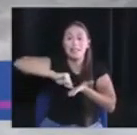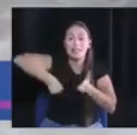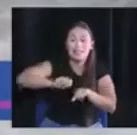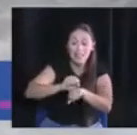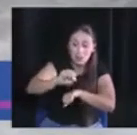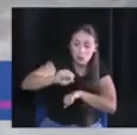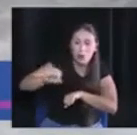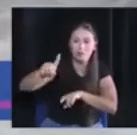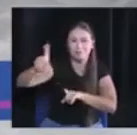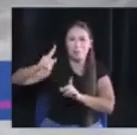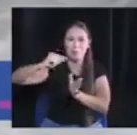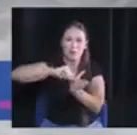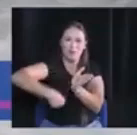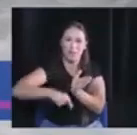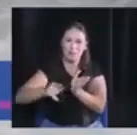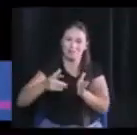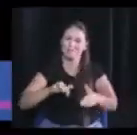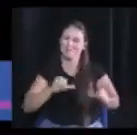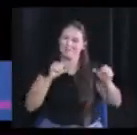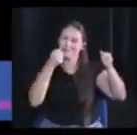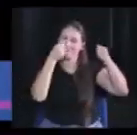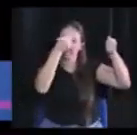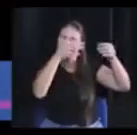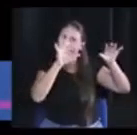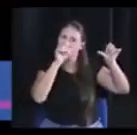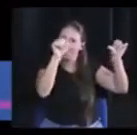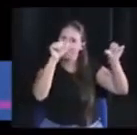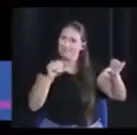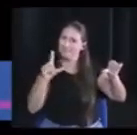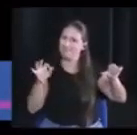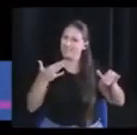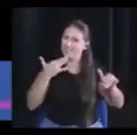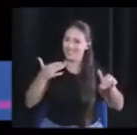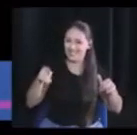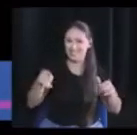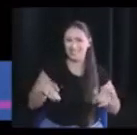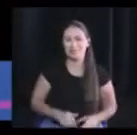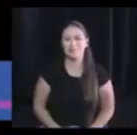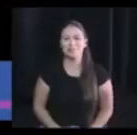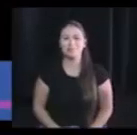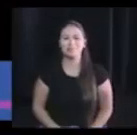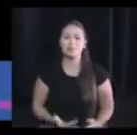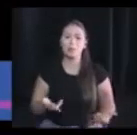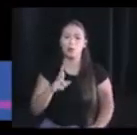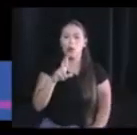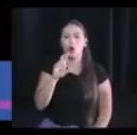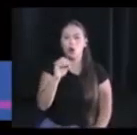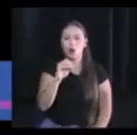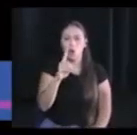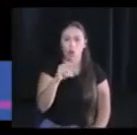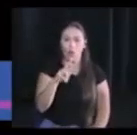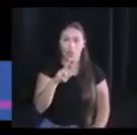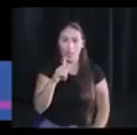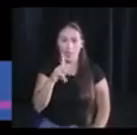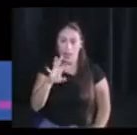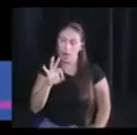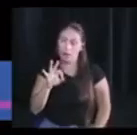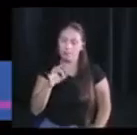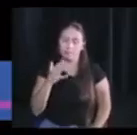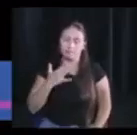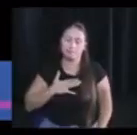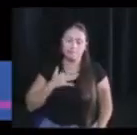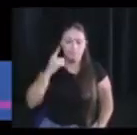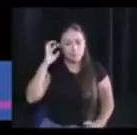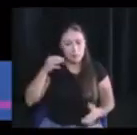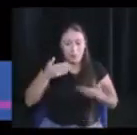ahí como un galardón especial. Rodrigo, bueno, me parece que es obligatorio arrancar